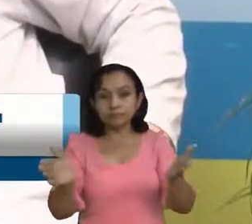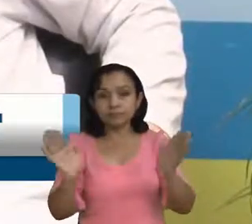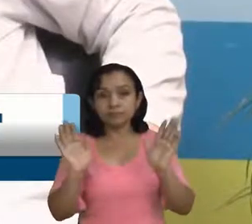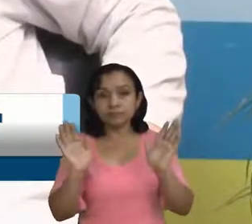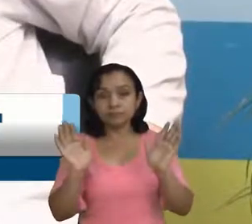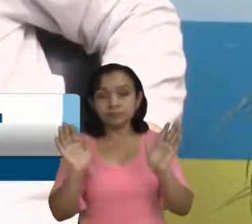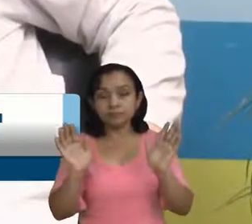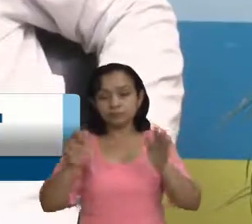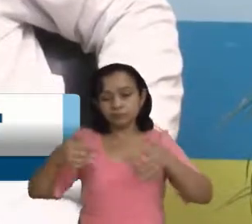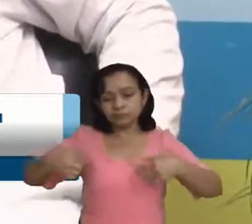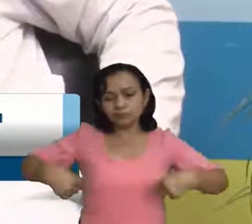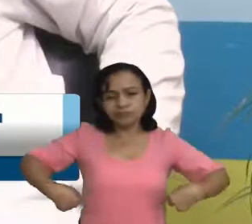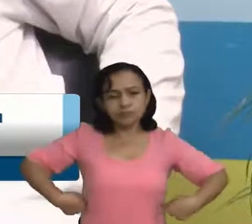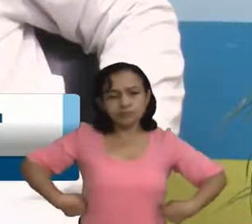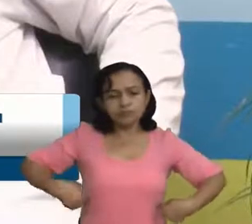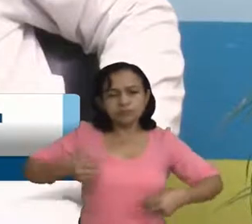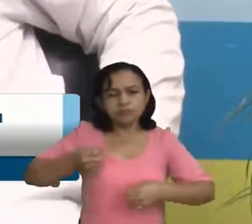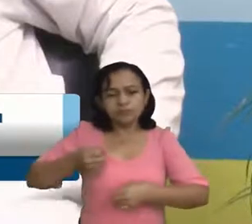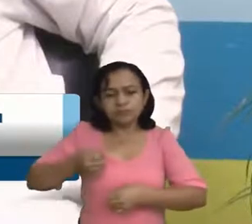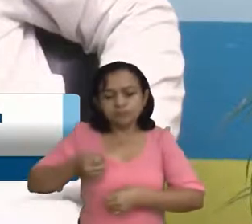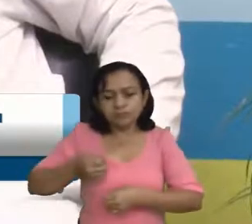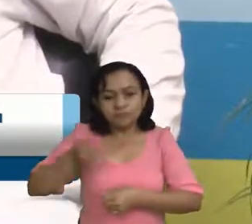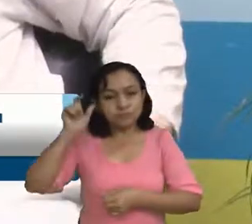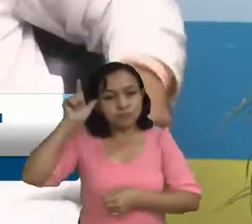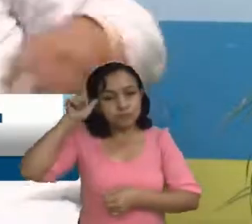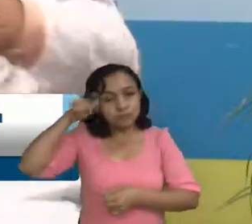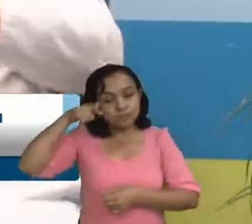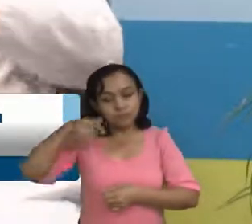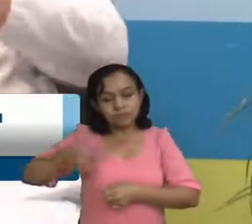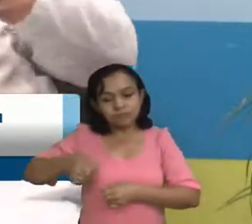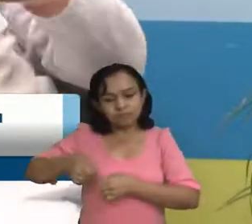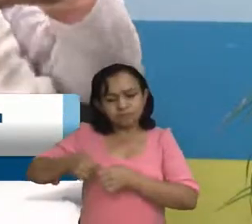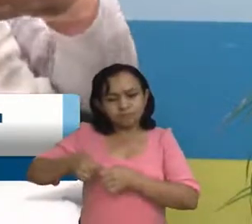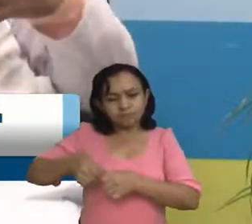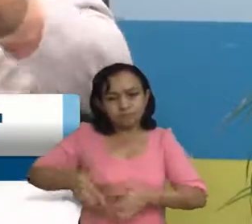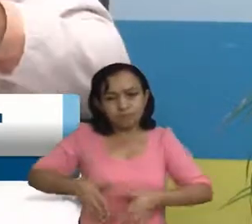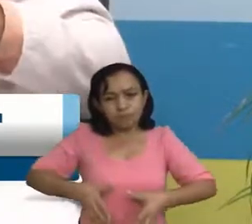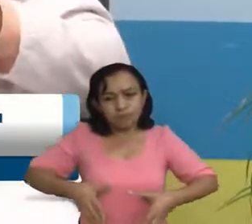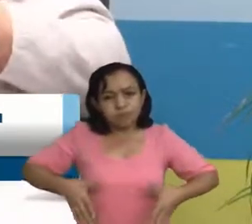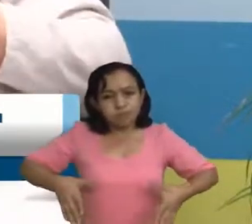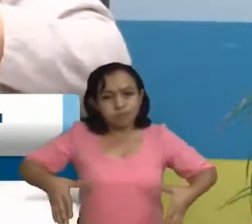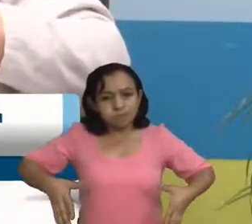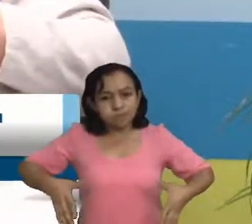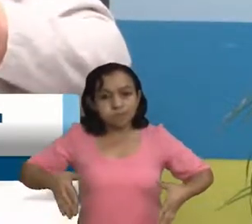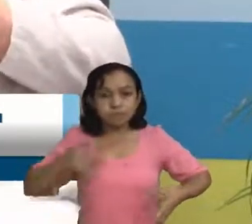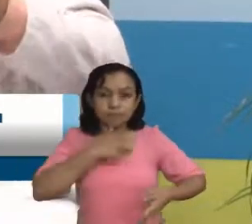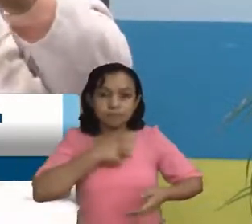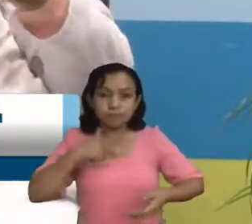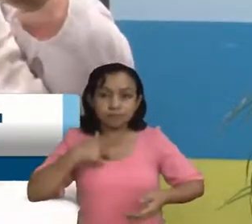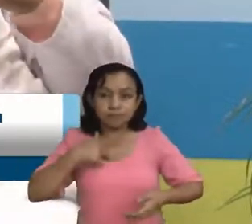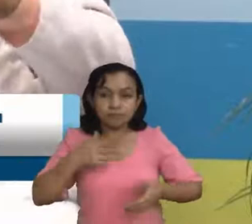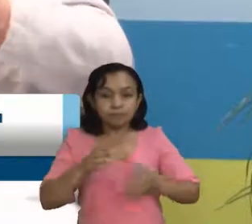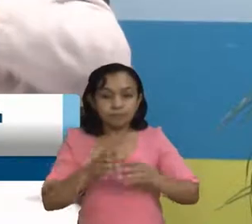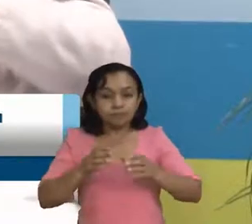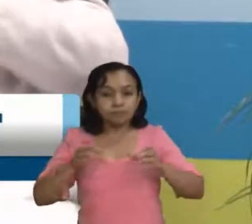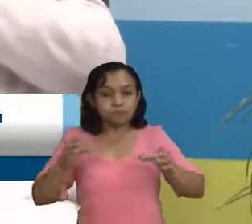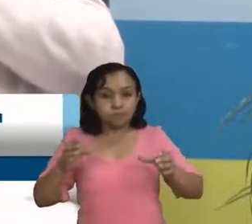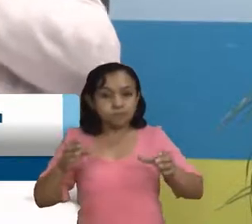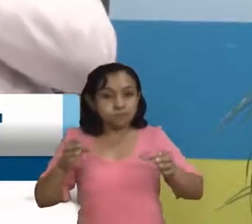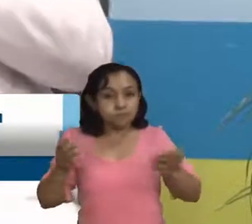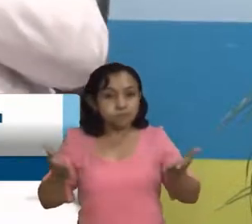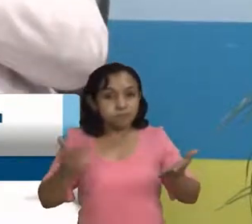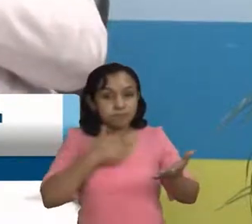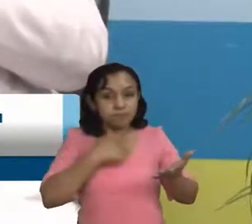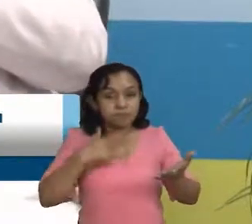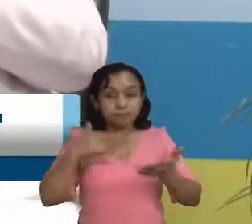la pelvis, en su afán, por decirlo así, de expulsar el cálculo, se ensancha. Y esto ocasiona una hidronefrosis. Entonces,